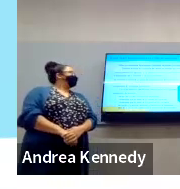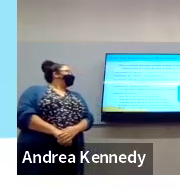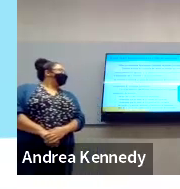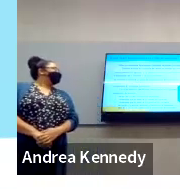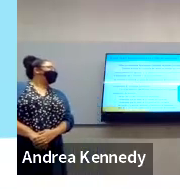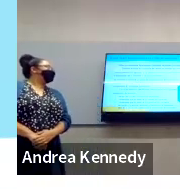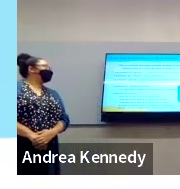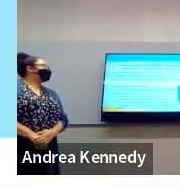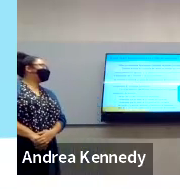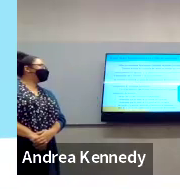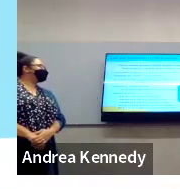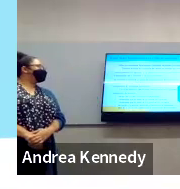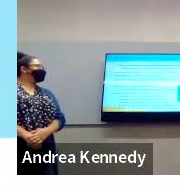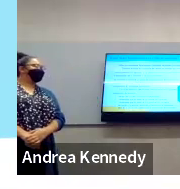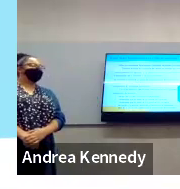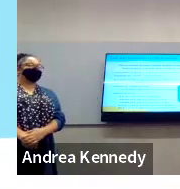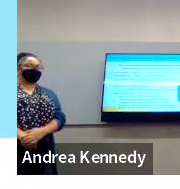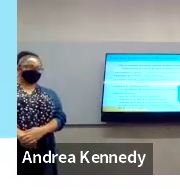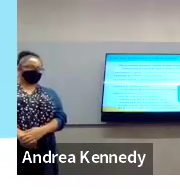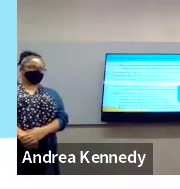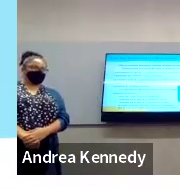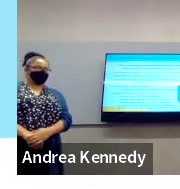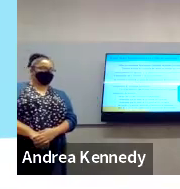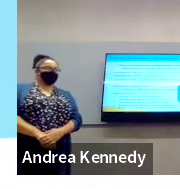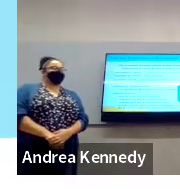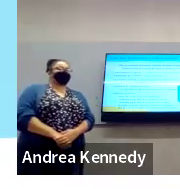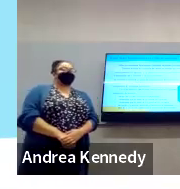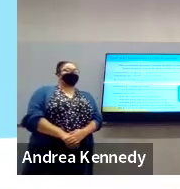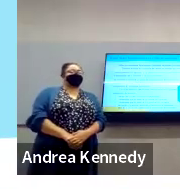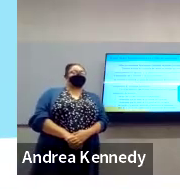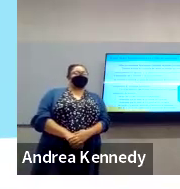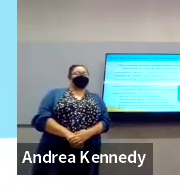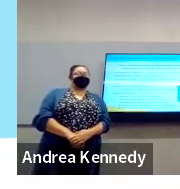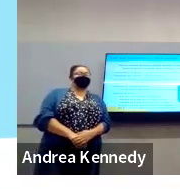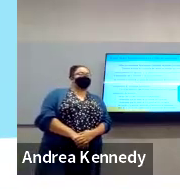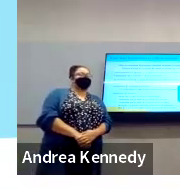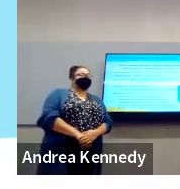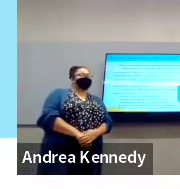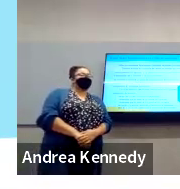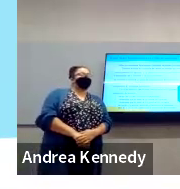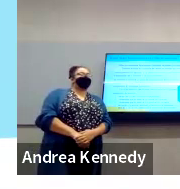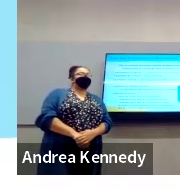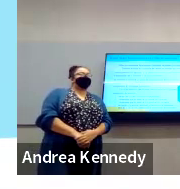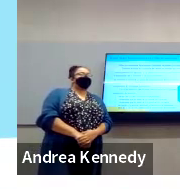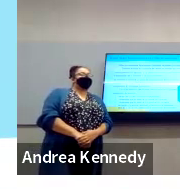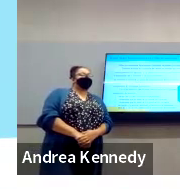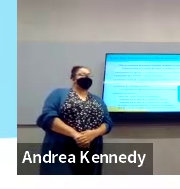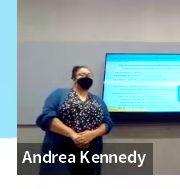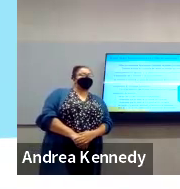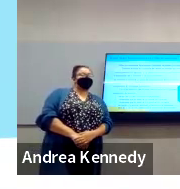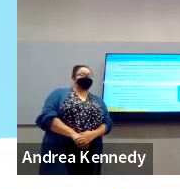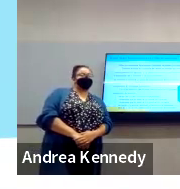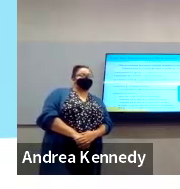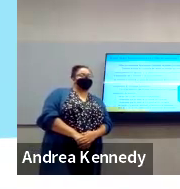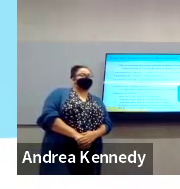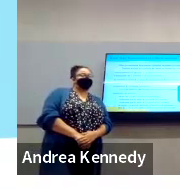La división le va a enviar un aviso de presentación formal con un formulario de respuesta al inquilino. Después de que